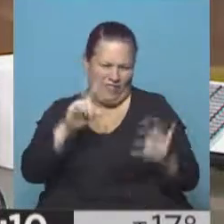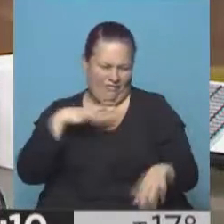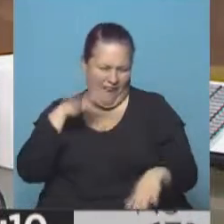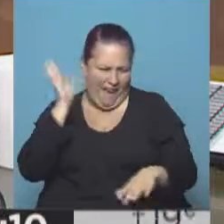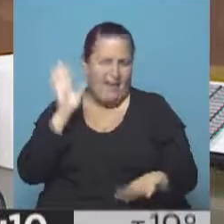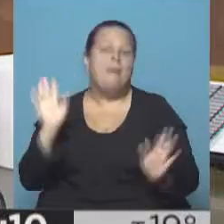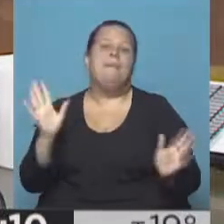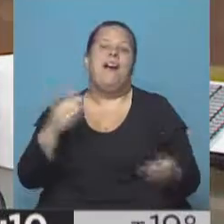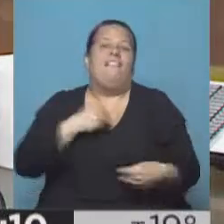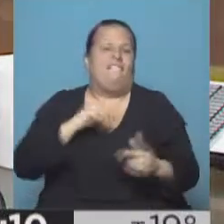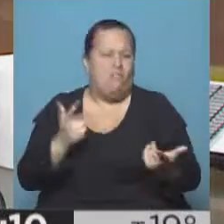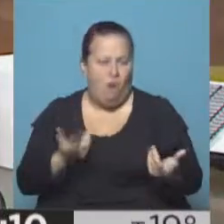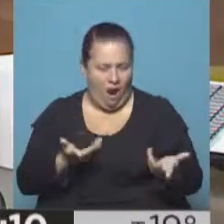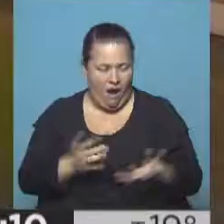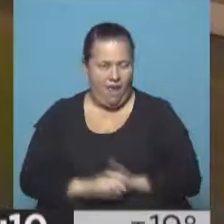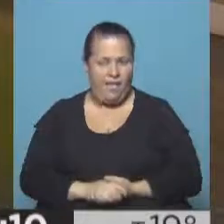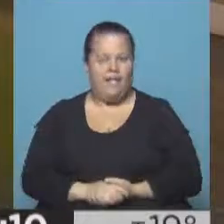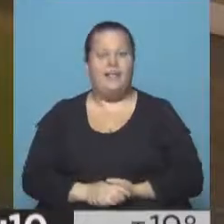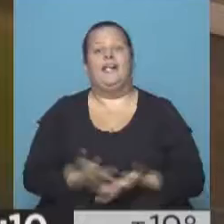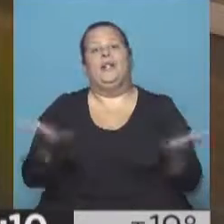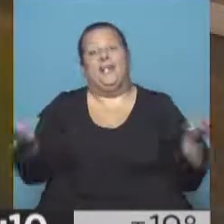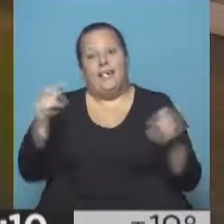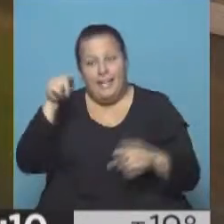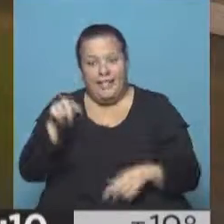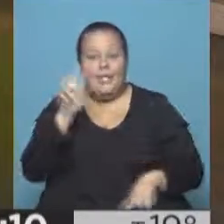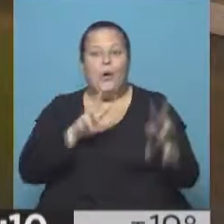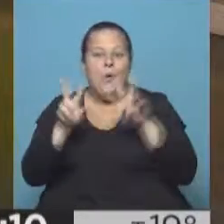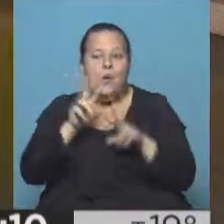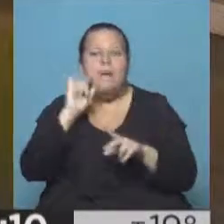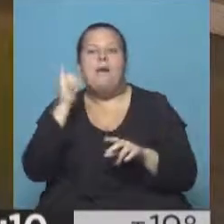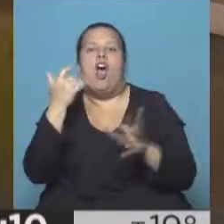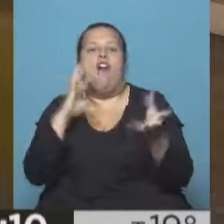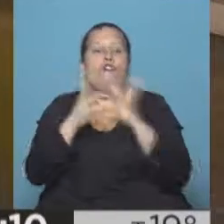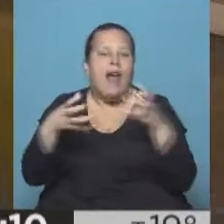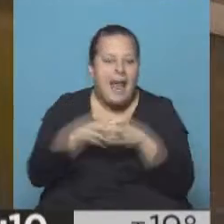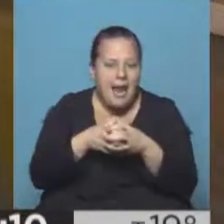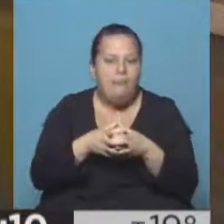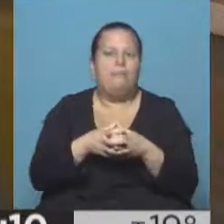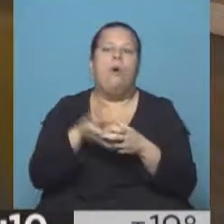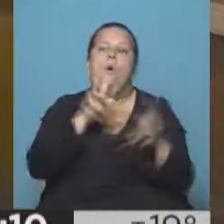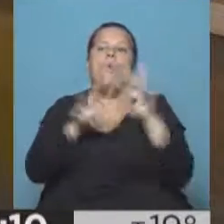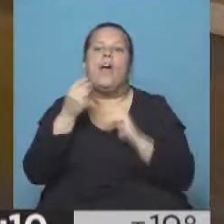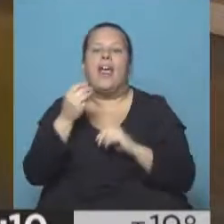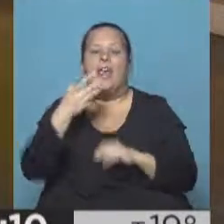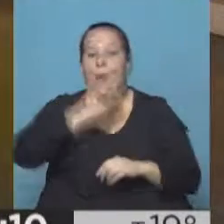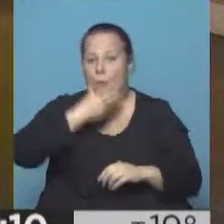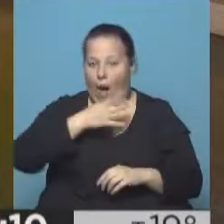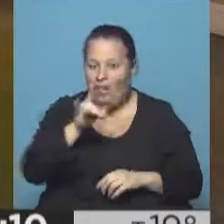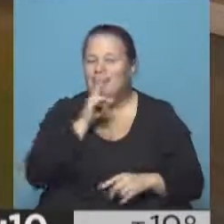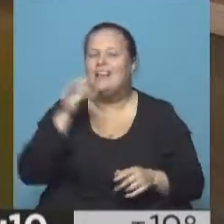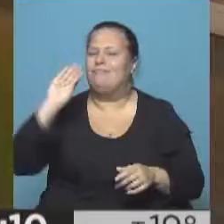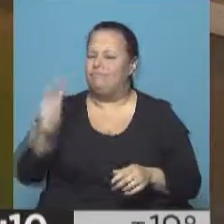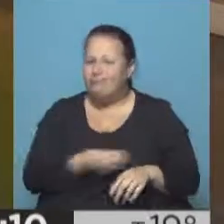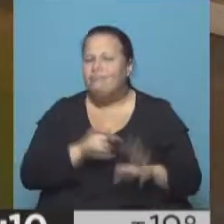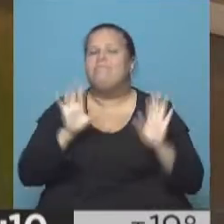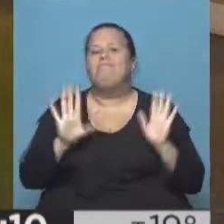las pasiones con carlos bueno en este caso se está buscando la mejor versión la está buscando edgardo bauza no la encuentra